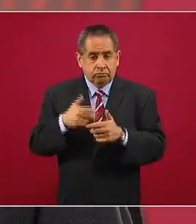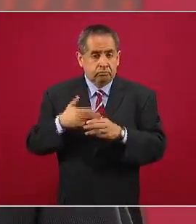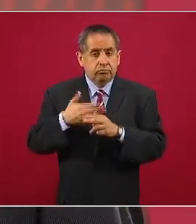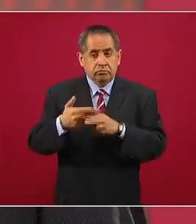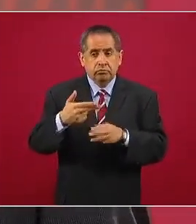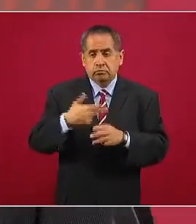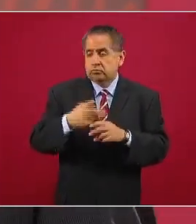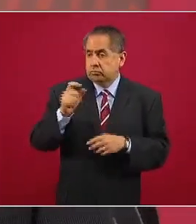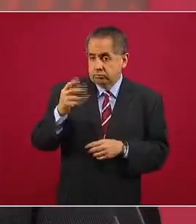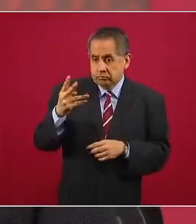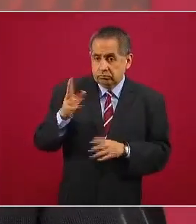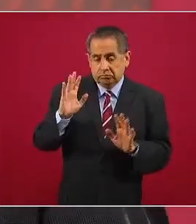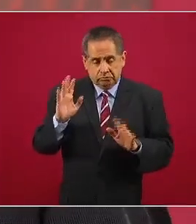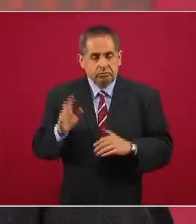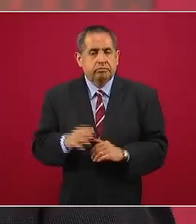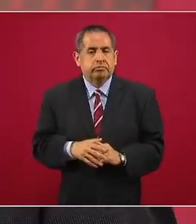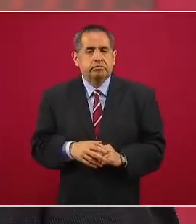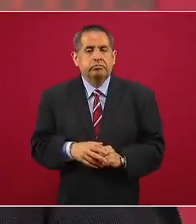al 24,